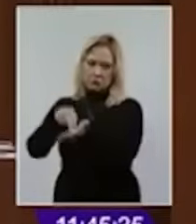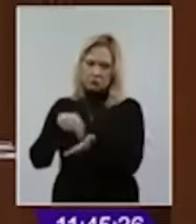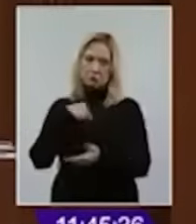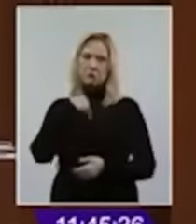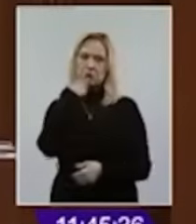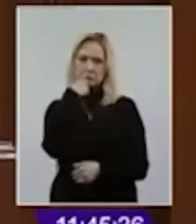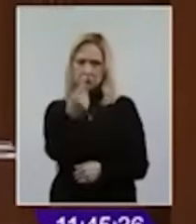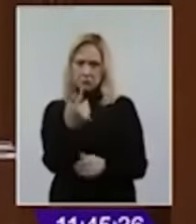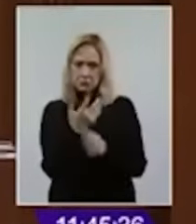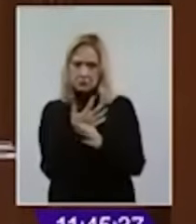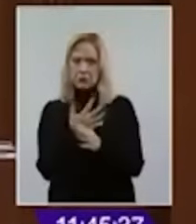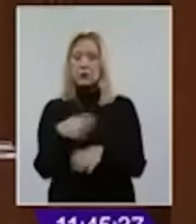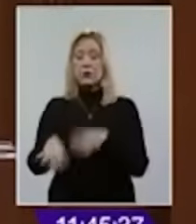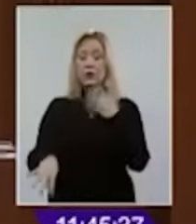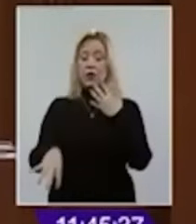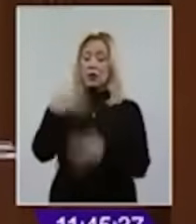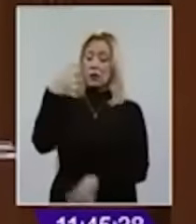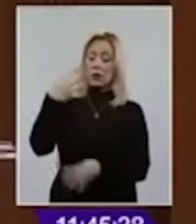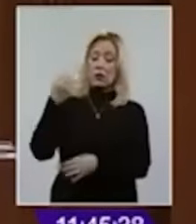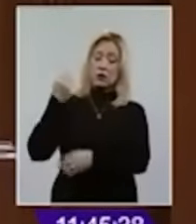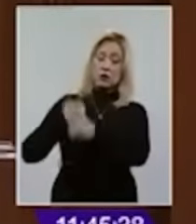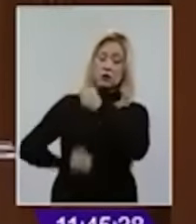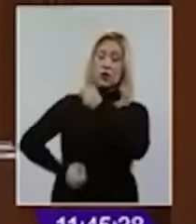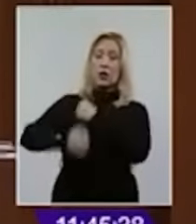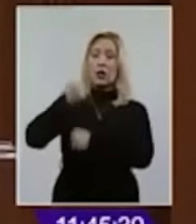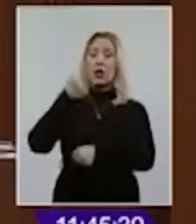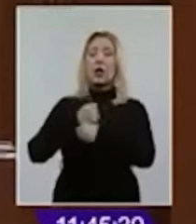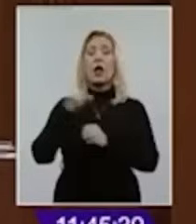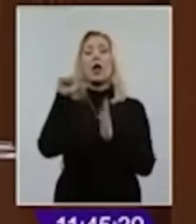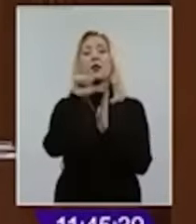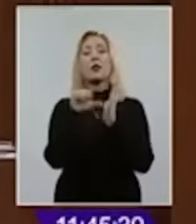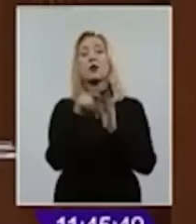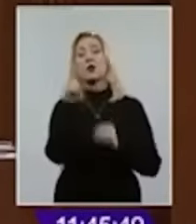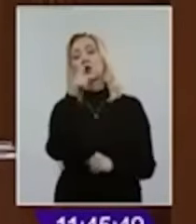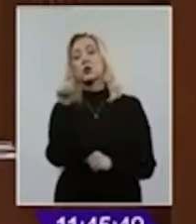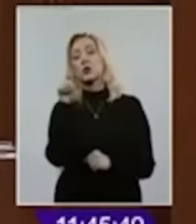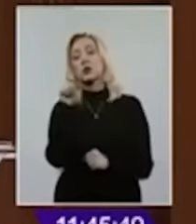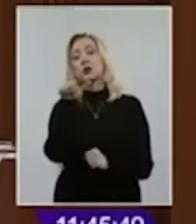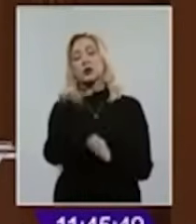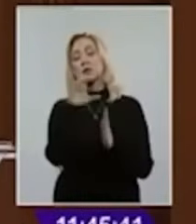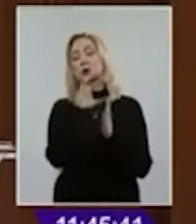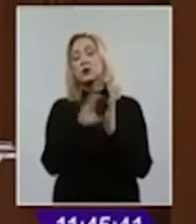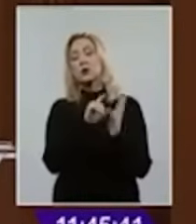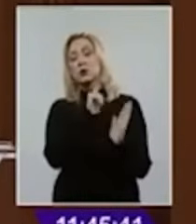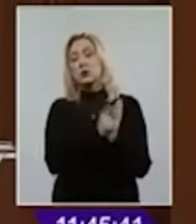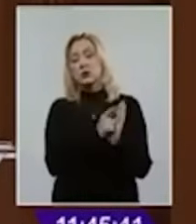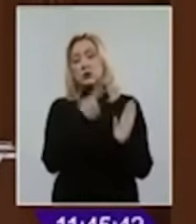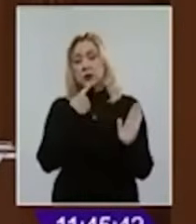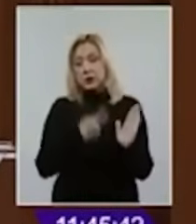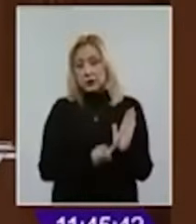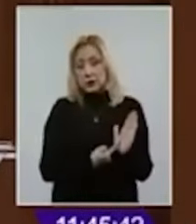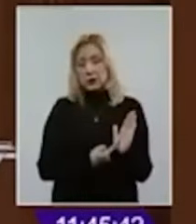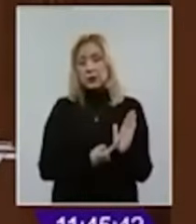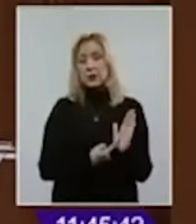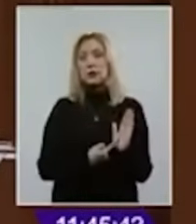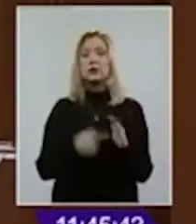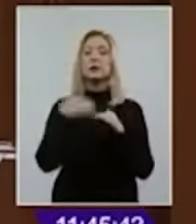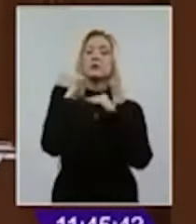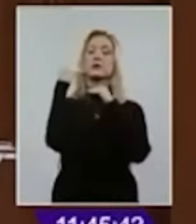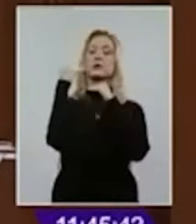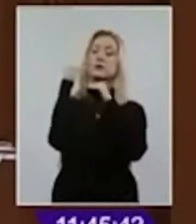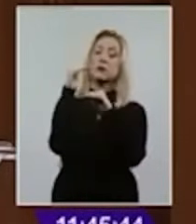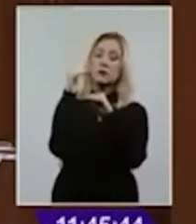desde hace 14 años el artículo 127 constitucional que fija como límite para